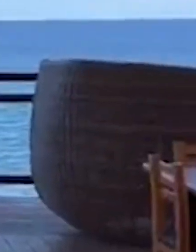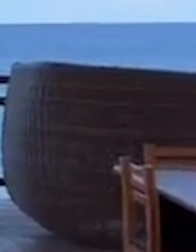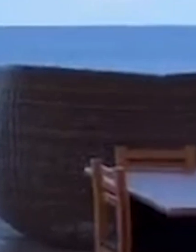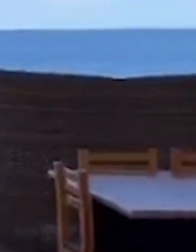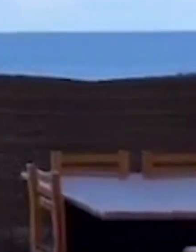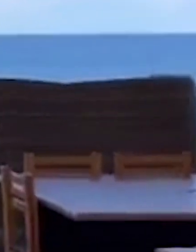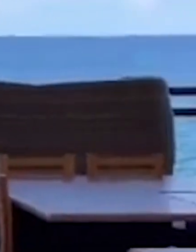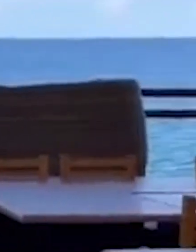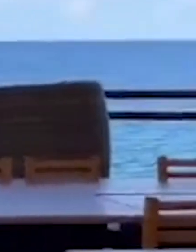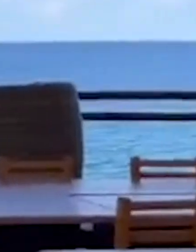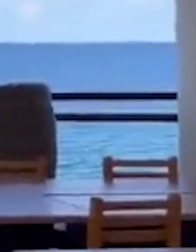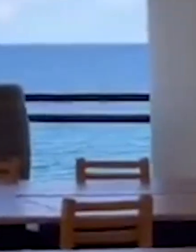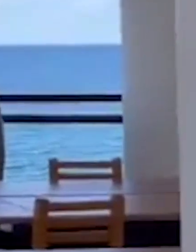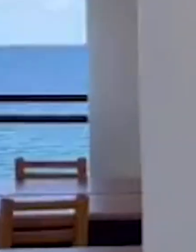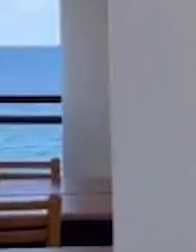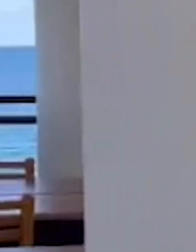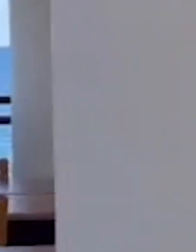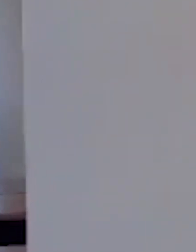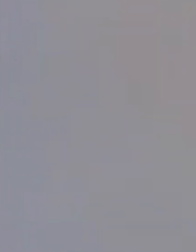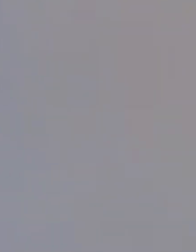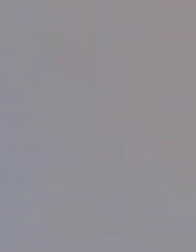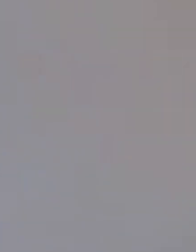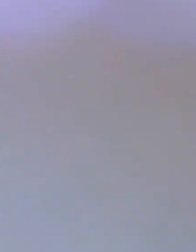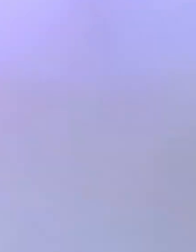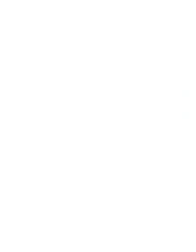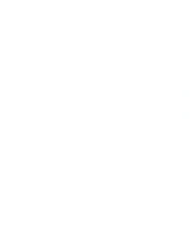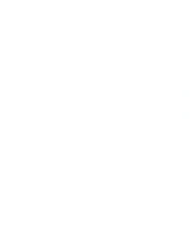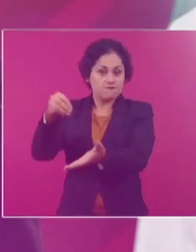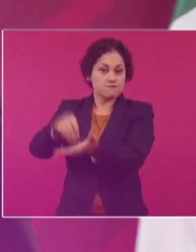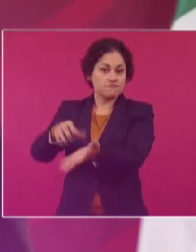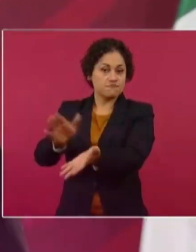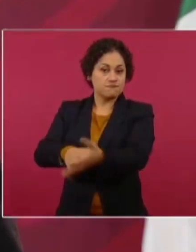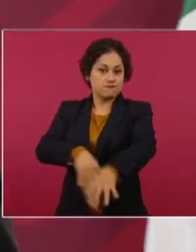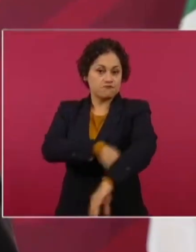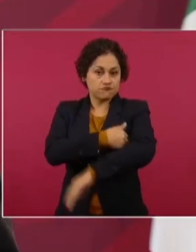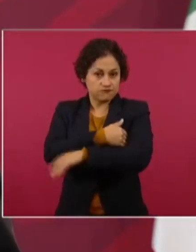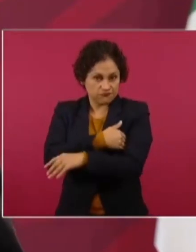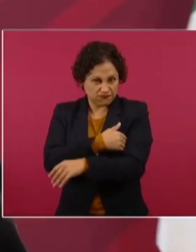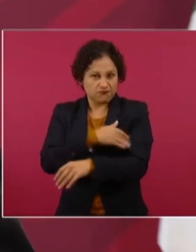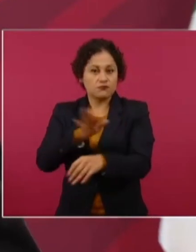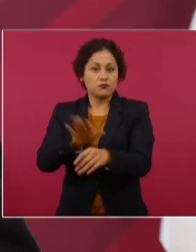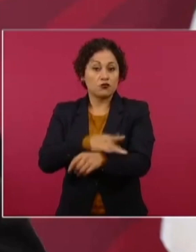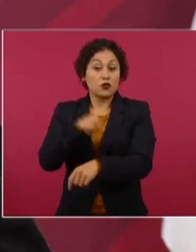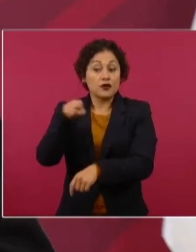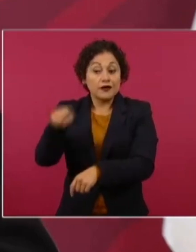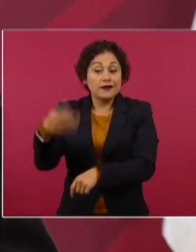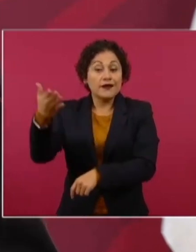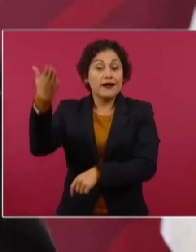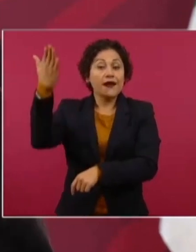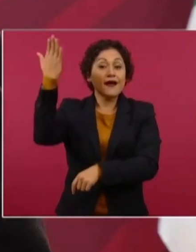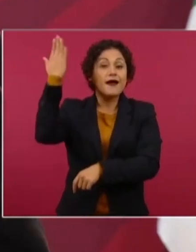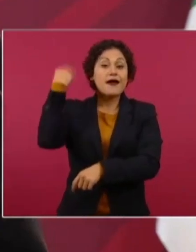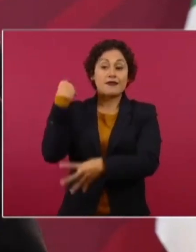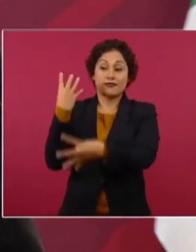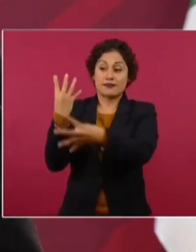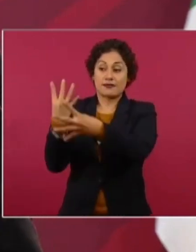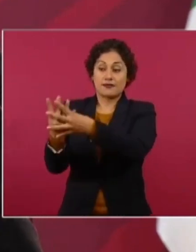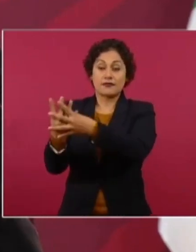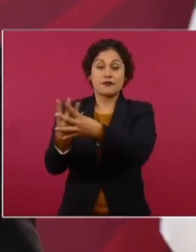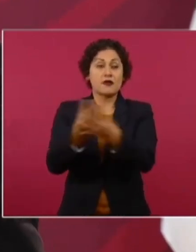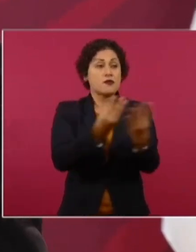dos estancias para escribir su novela Los Muros de Agua. Estuvieron presos